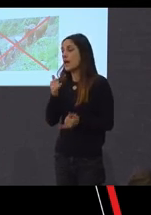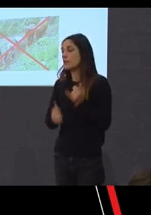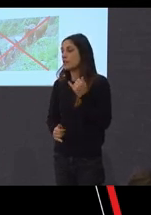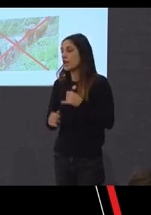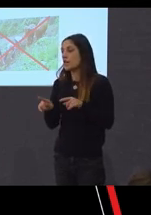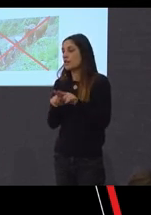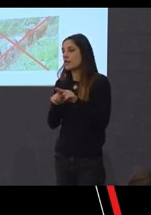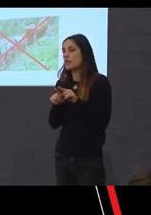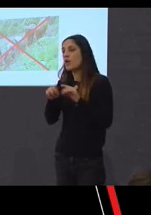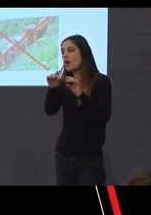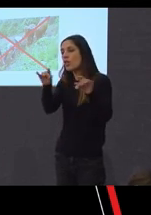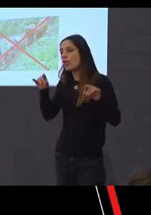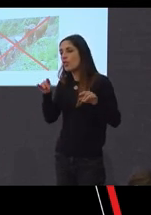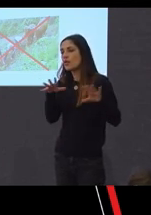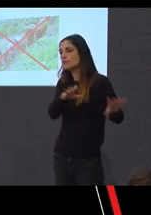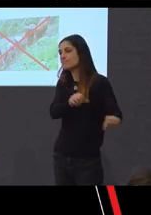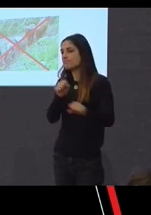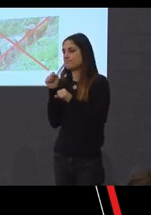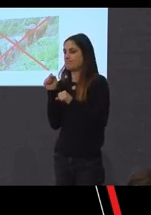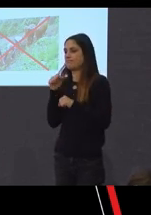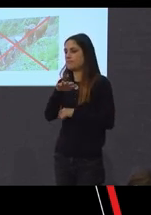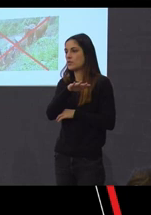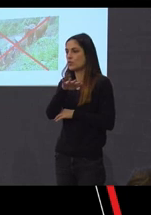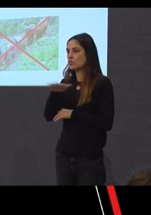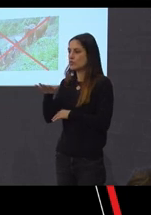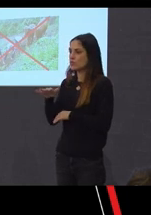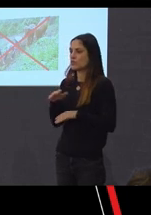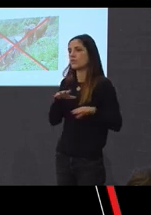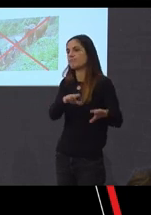unha usurpación dese terreo